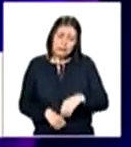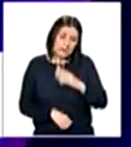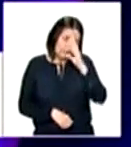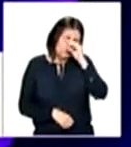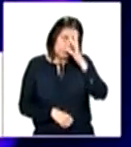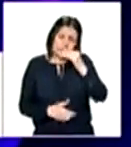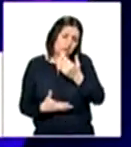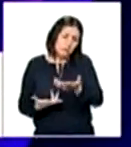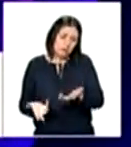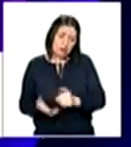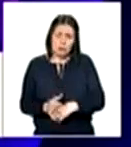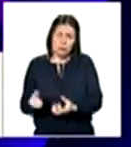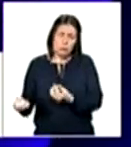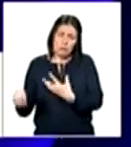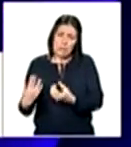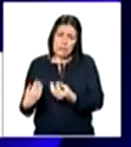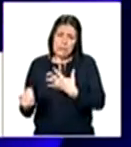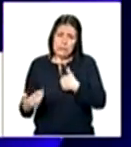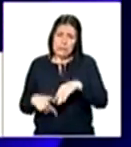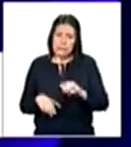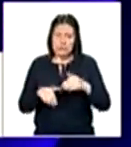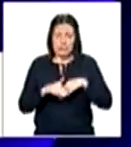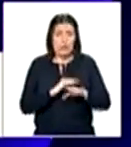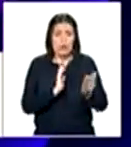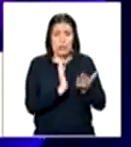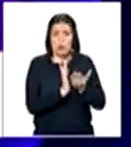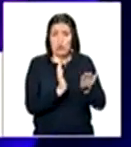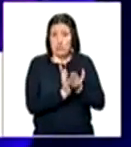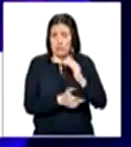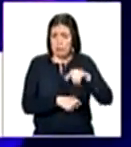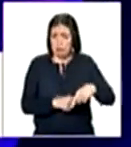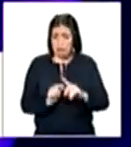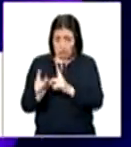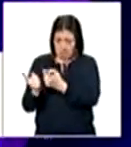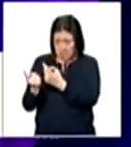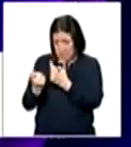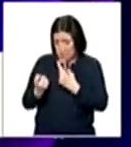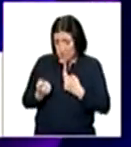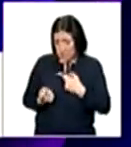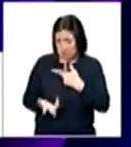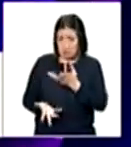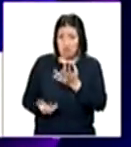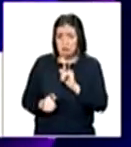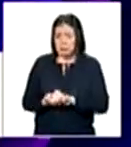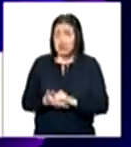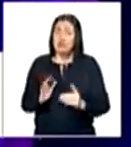te pasa? Me dicen en la escuela y me preguntan en mi casa.